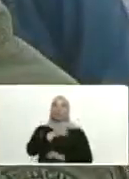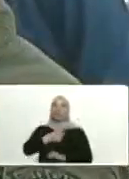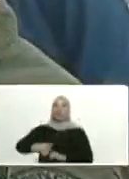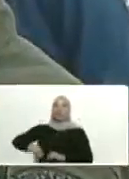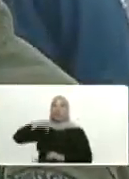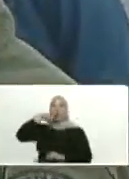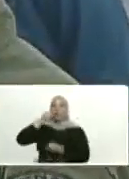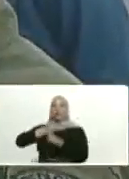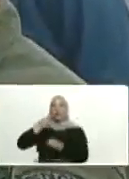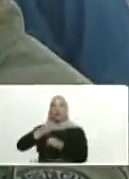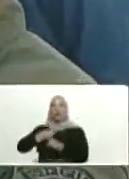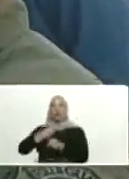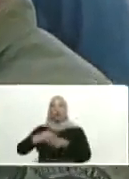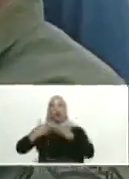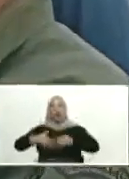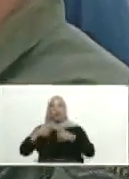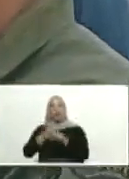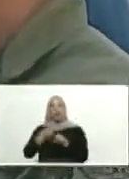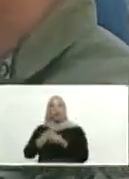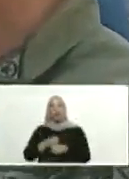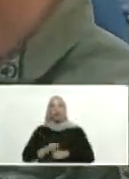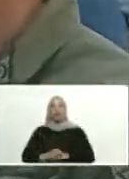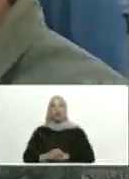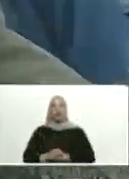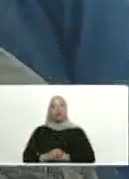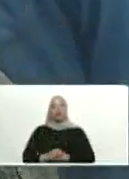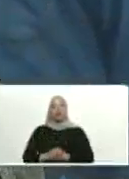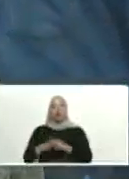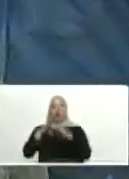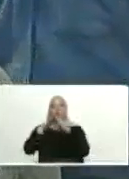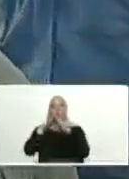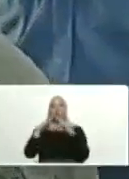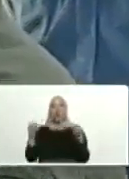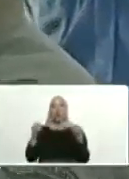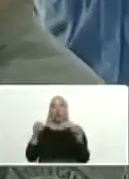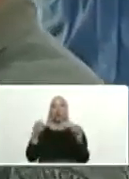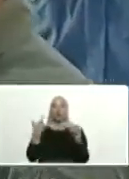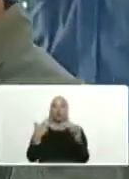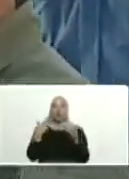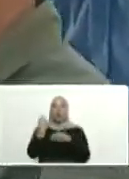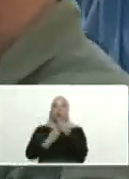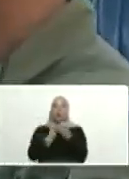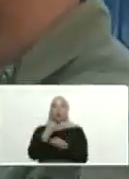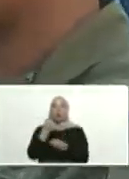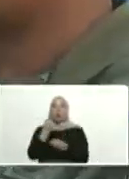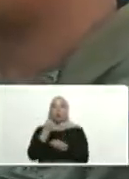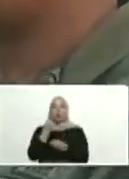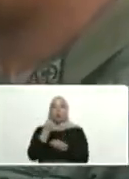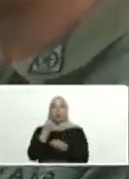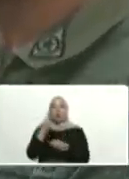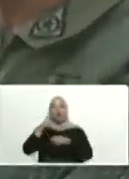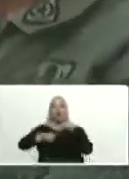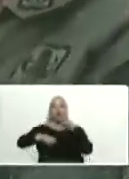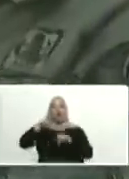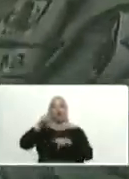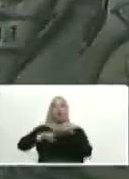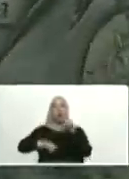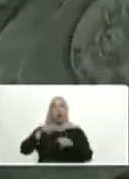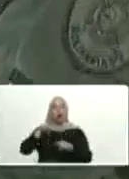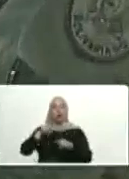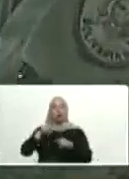obrero de las empresas básicas todas estas piezas que tenemos aquí son fabricadas con material